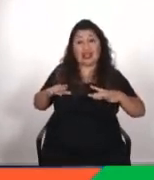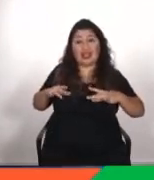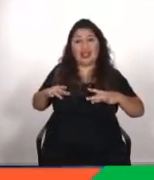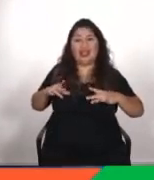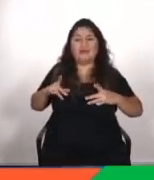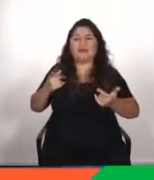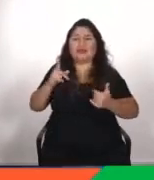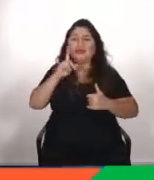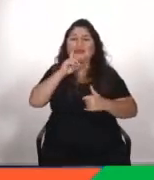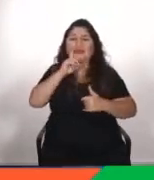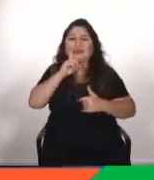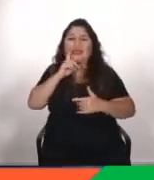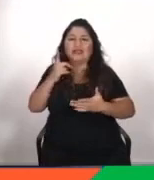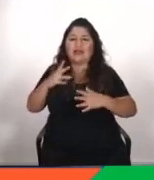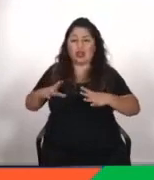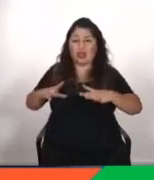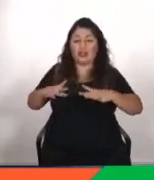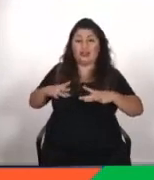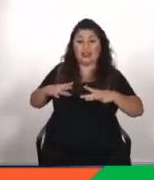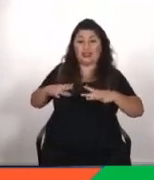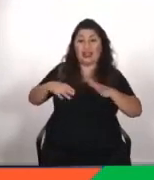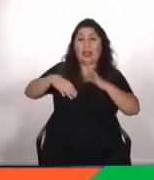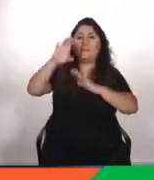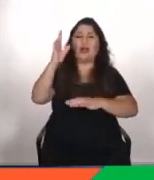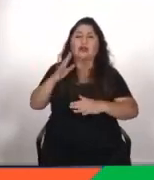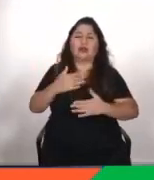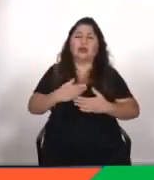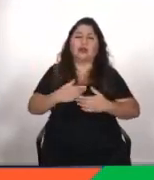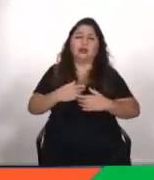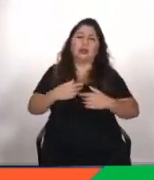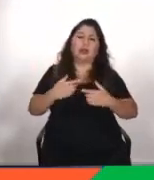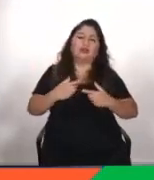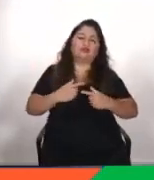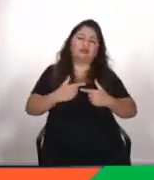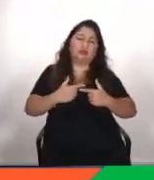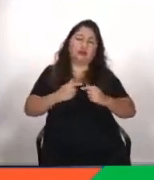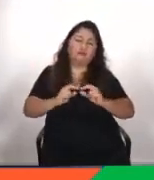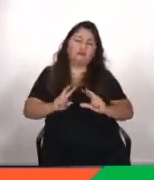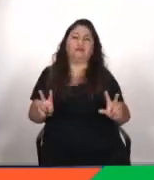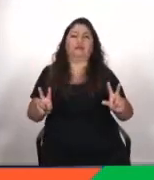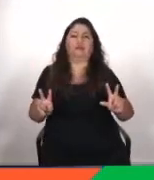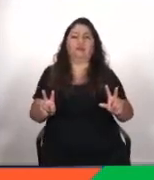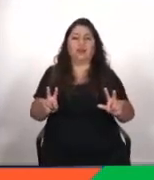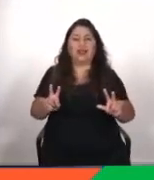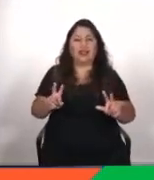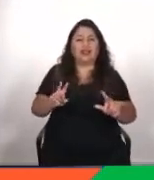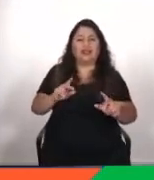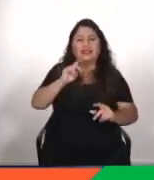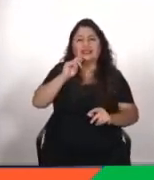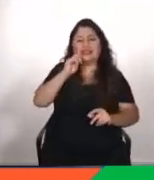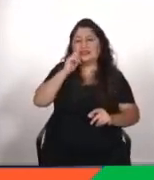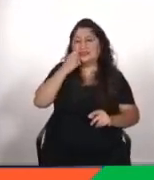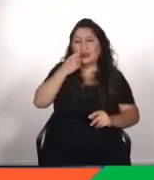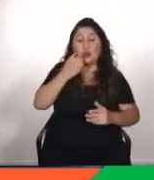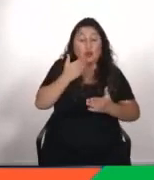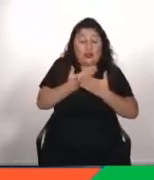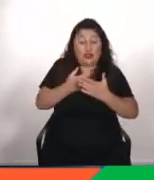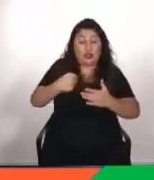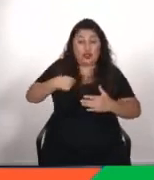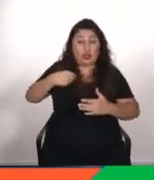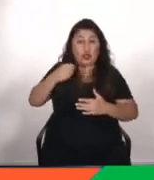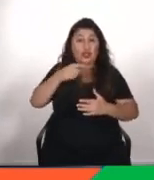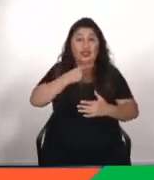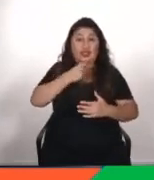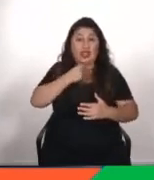placer. Y estoy completamente de acuerdo en eso y sobre todo en el aprendizaje. Nosotros aprendemos algo, queremos aprender algo porque